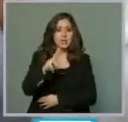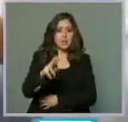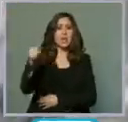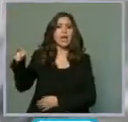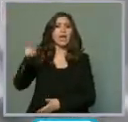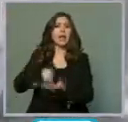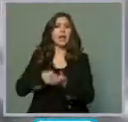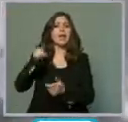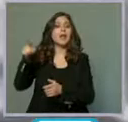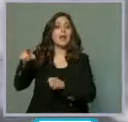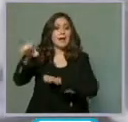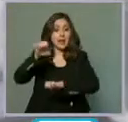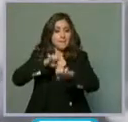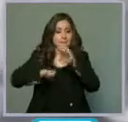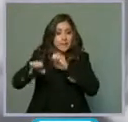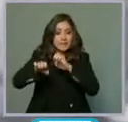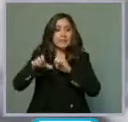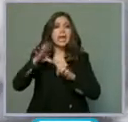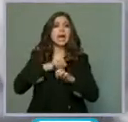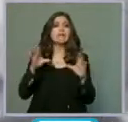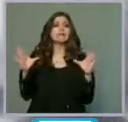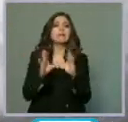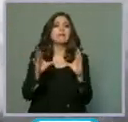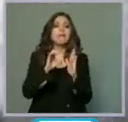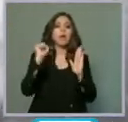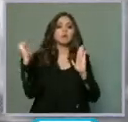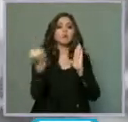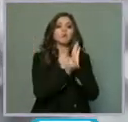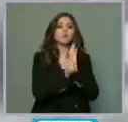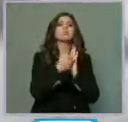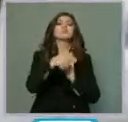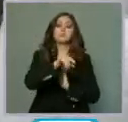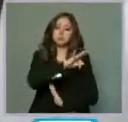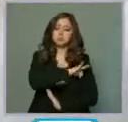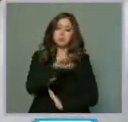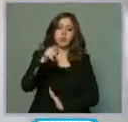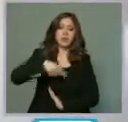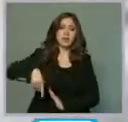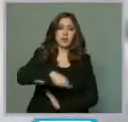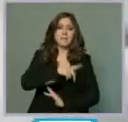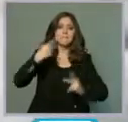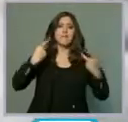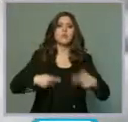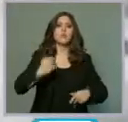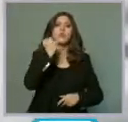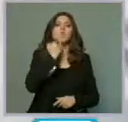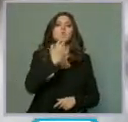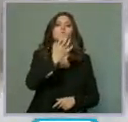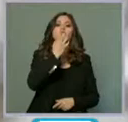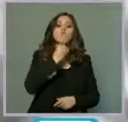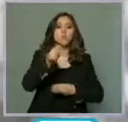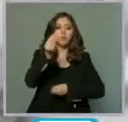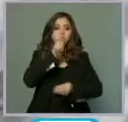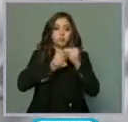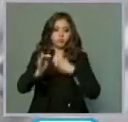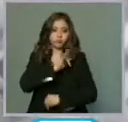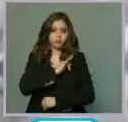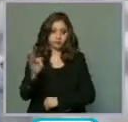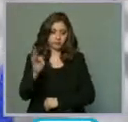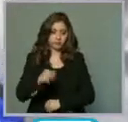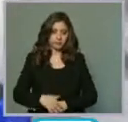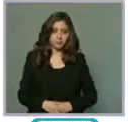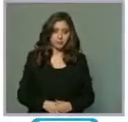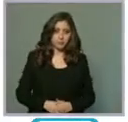y certifica que cumple con esos requisitos para que pueda ser consumido por los judíos. Ok, Alicia. Oye, y por ejemplo, ¿cuáles son